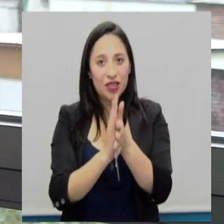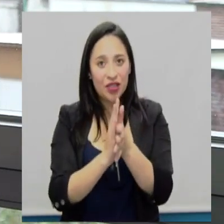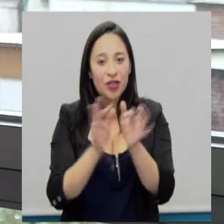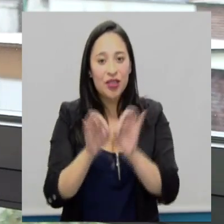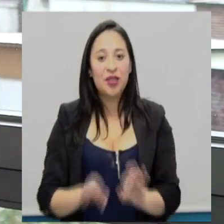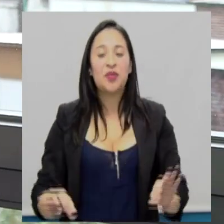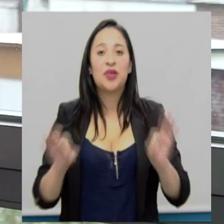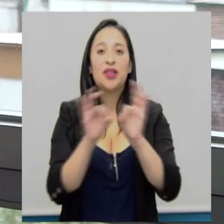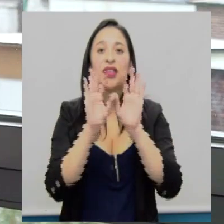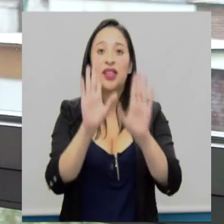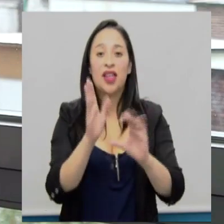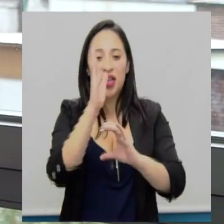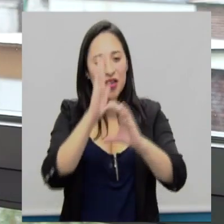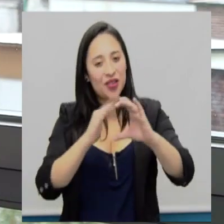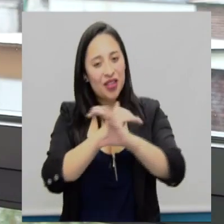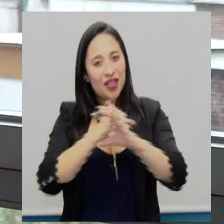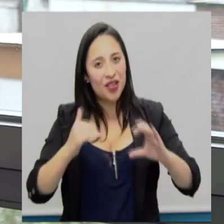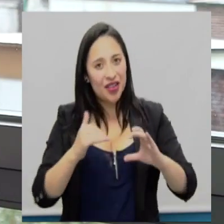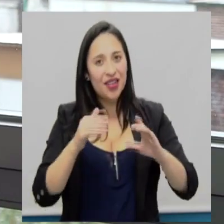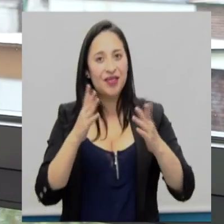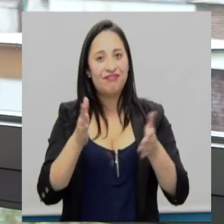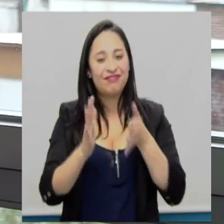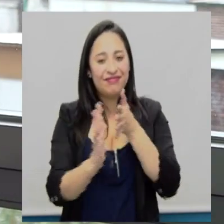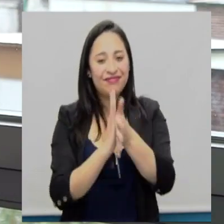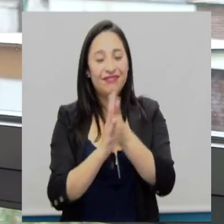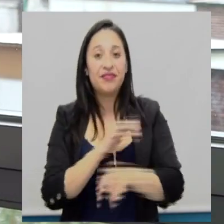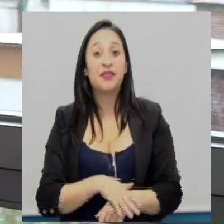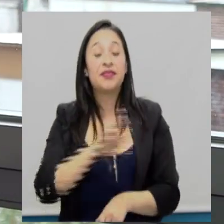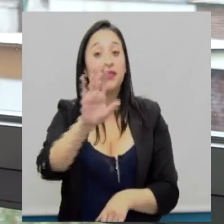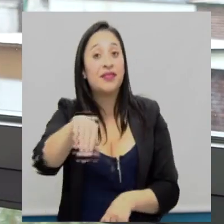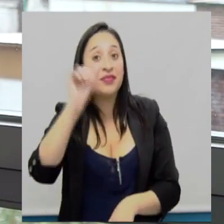más relevante de la Contraloría General de